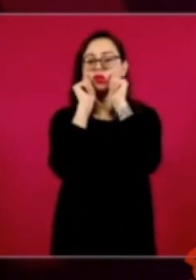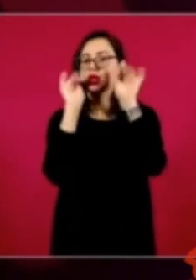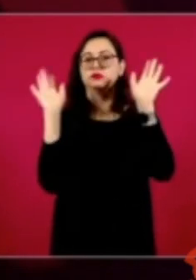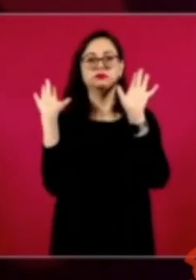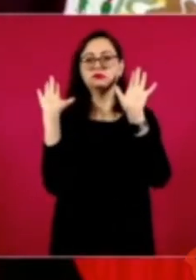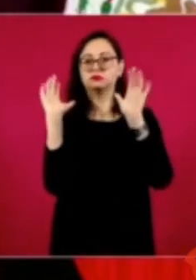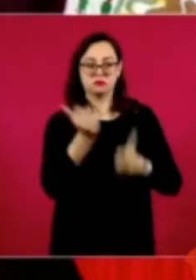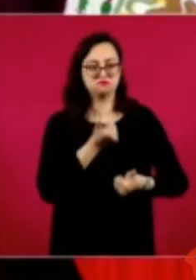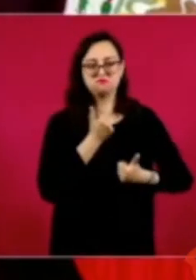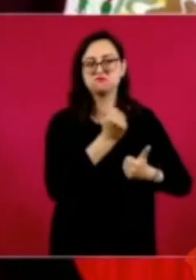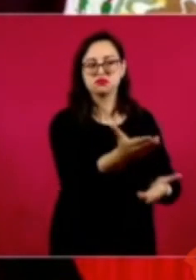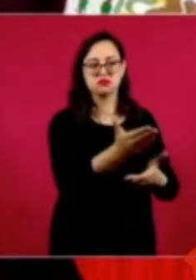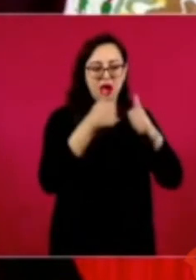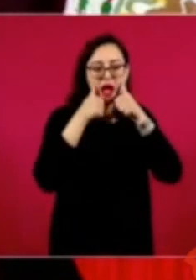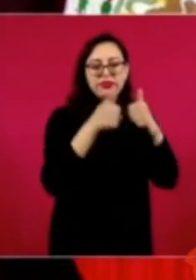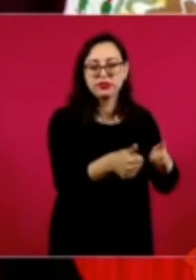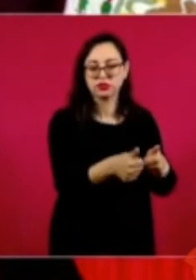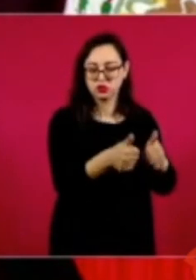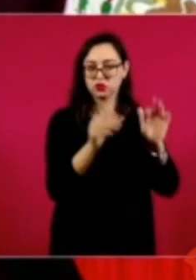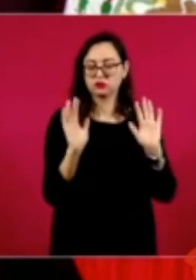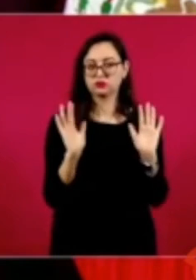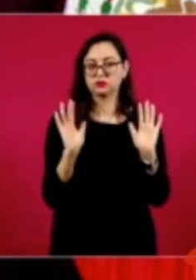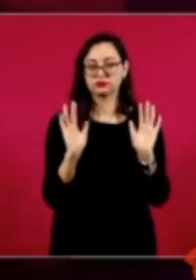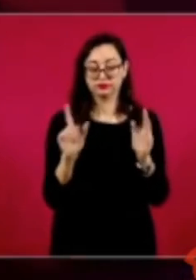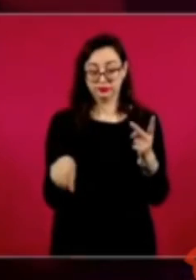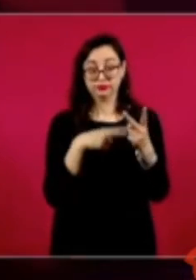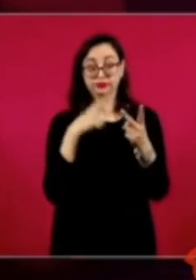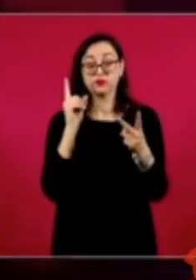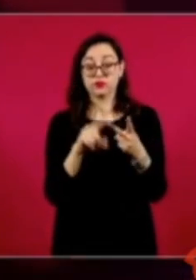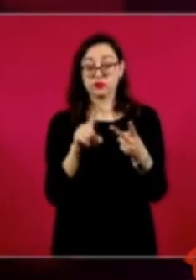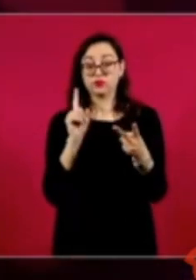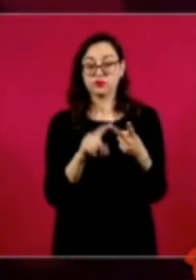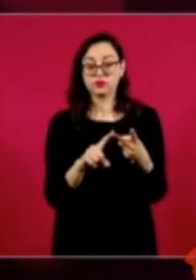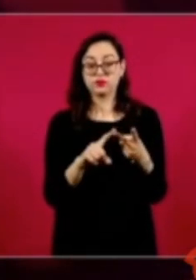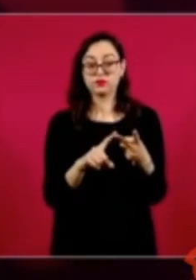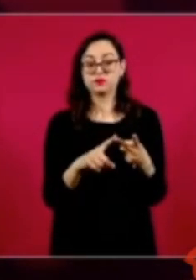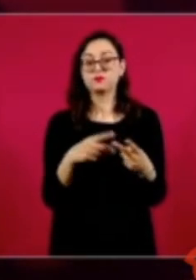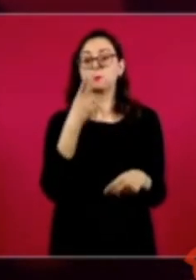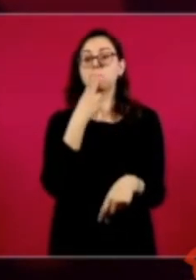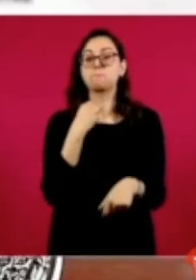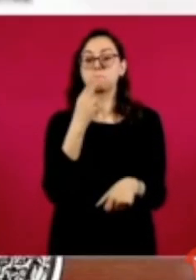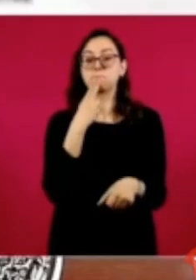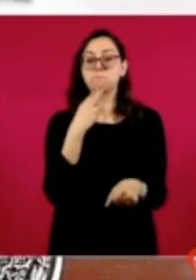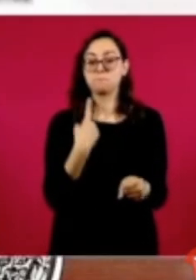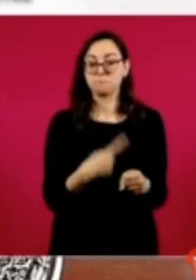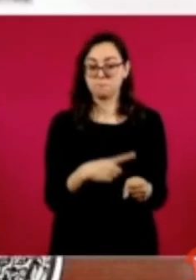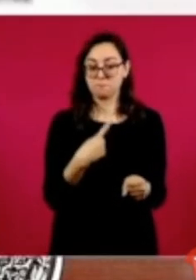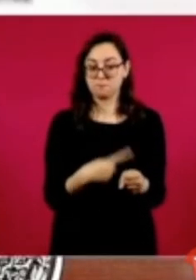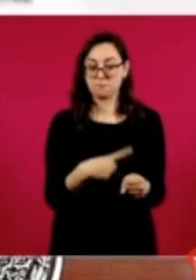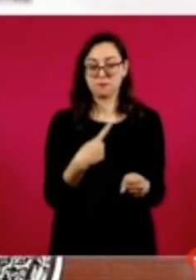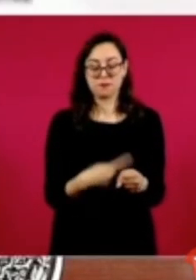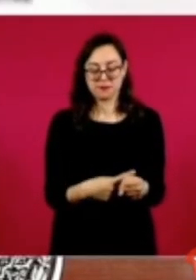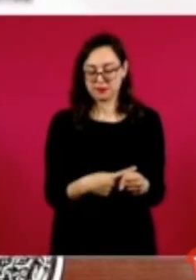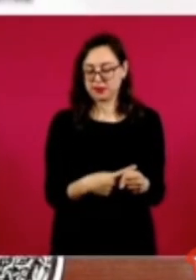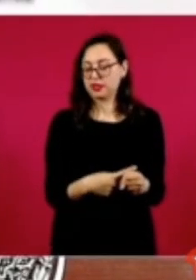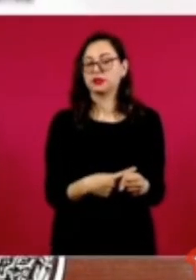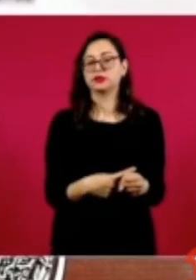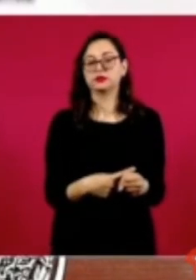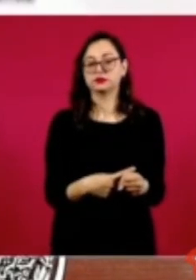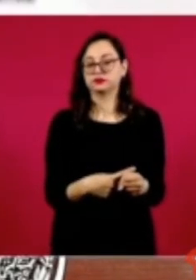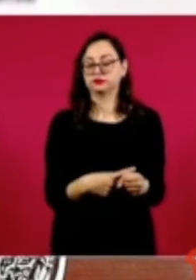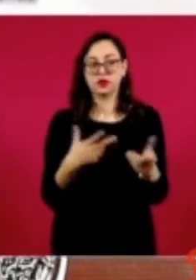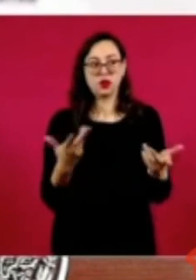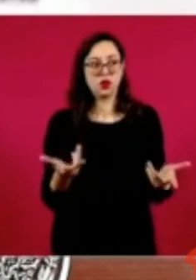Esa es una, en lo específico. 2, diabetes, lo mismo,